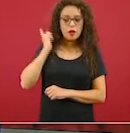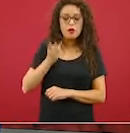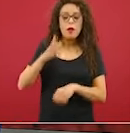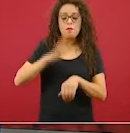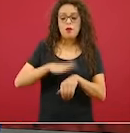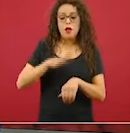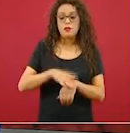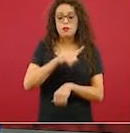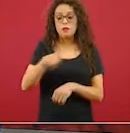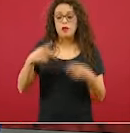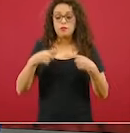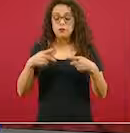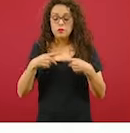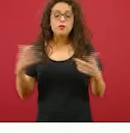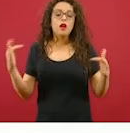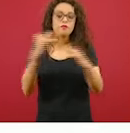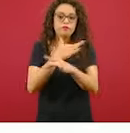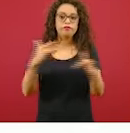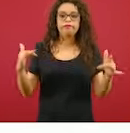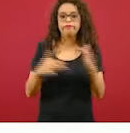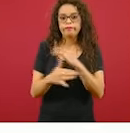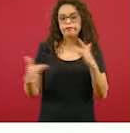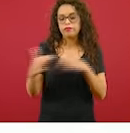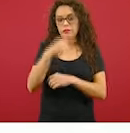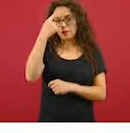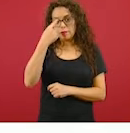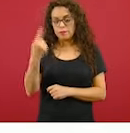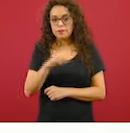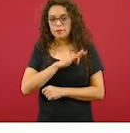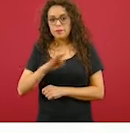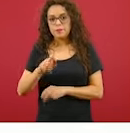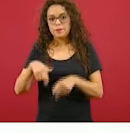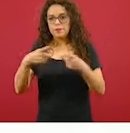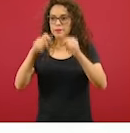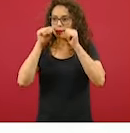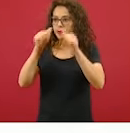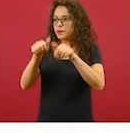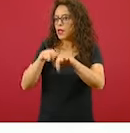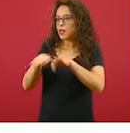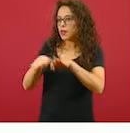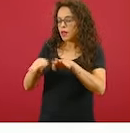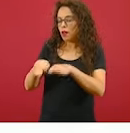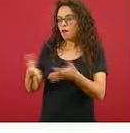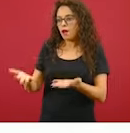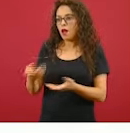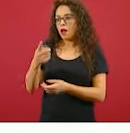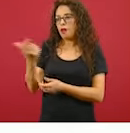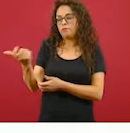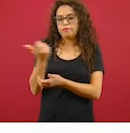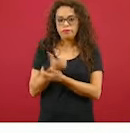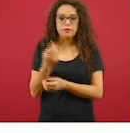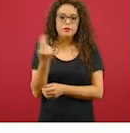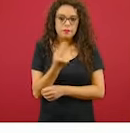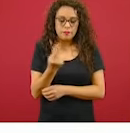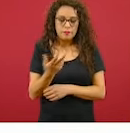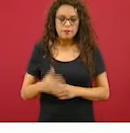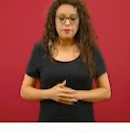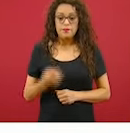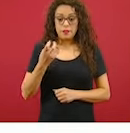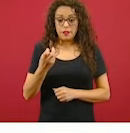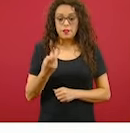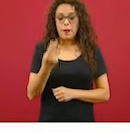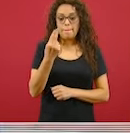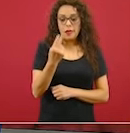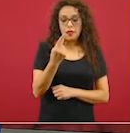están movilizándose para efectos de atender sus trabajos, sus fuentes de ingresos, etcétera, pues son los de